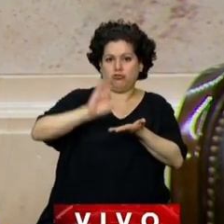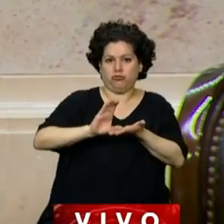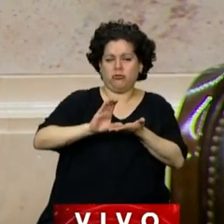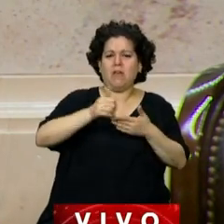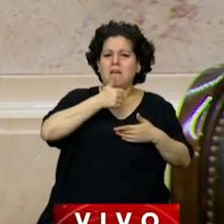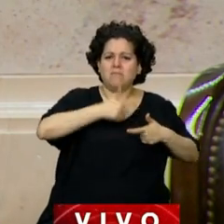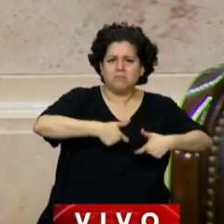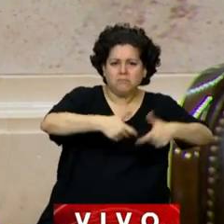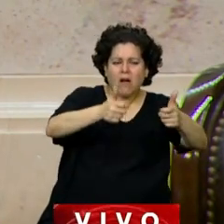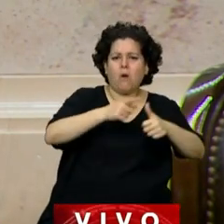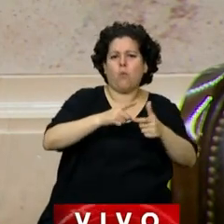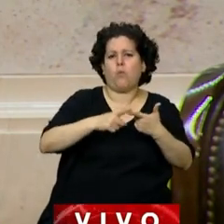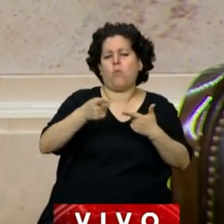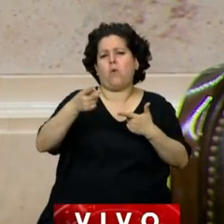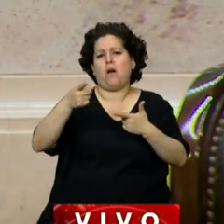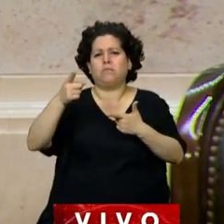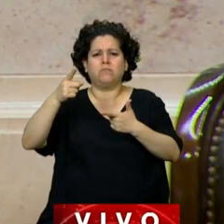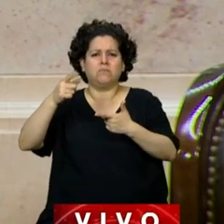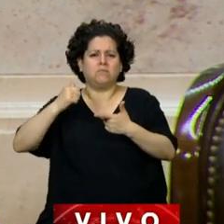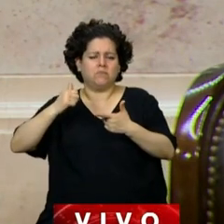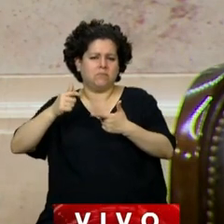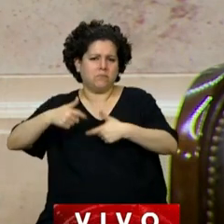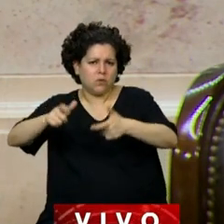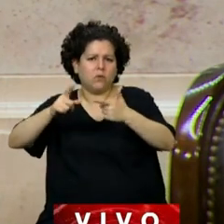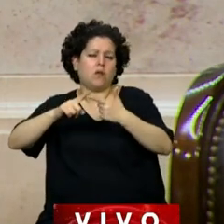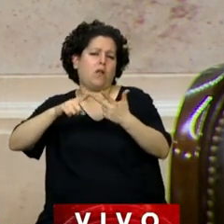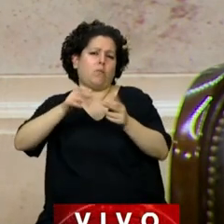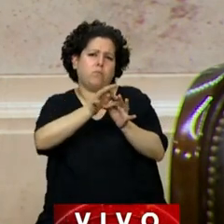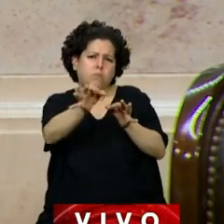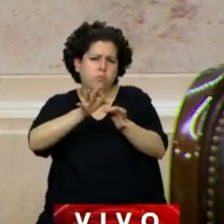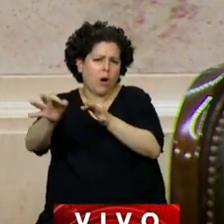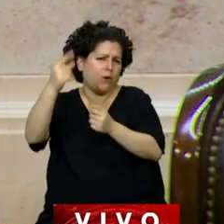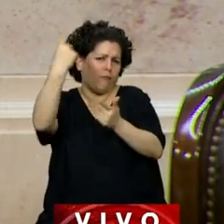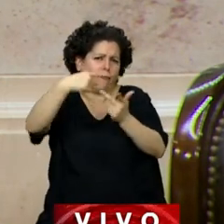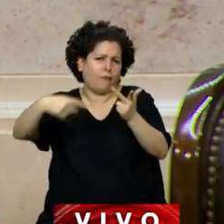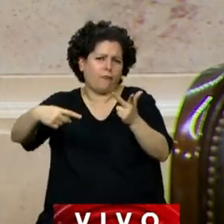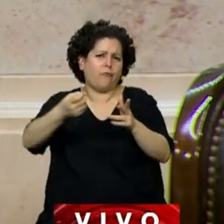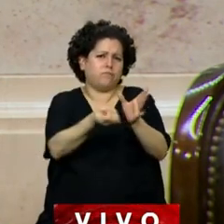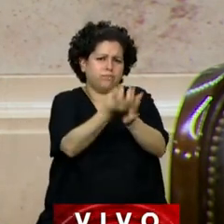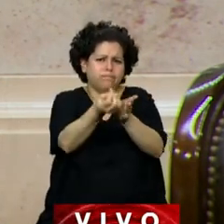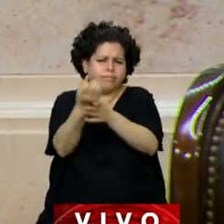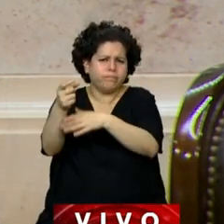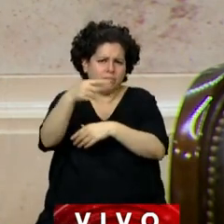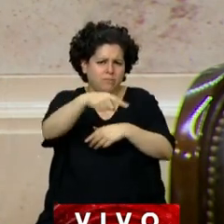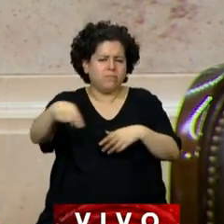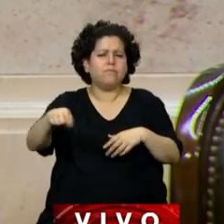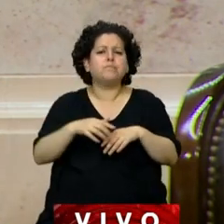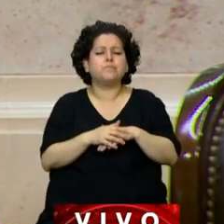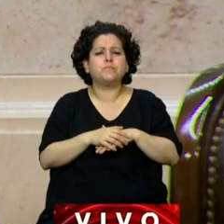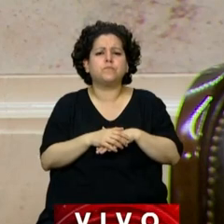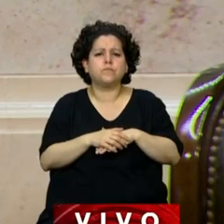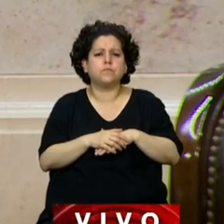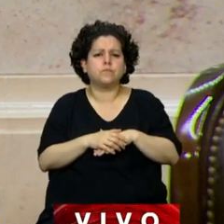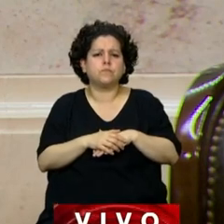agua potable, cloacas, planta de tratamiento en Loncopué, Villa Langostura, Andacollo, Huinganco, El Huecú, Zapala